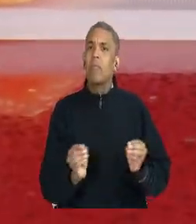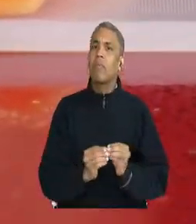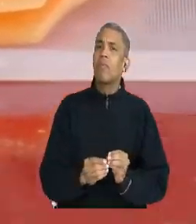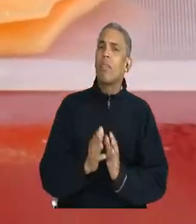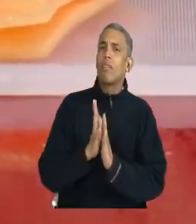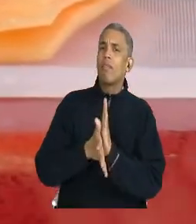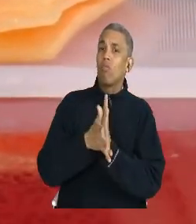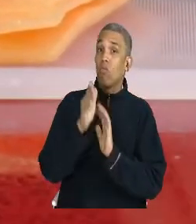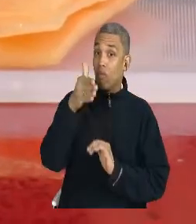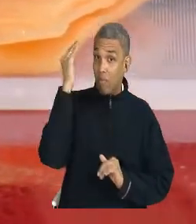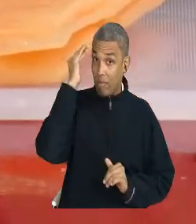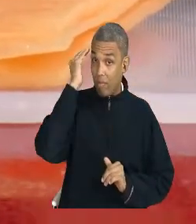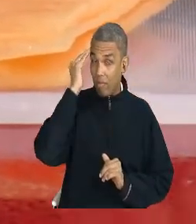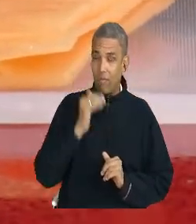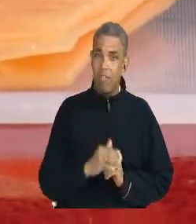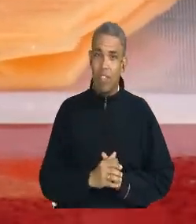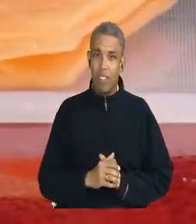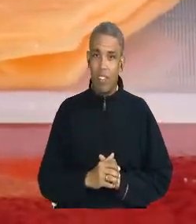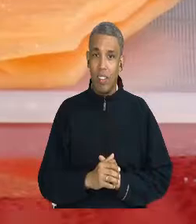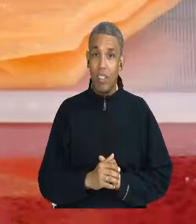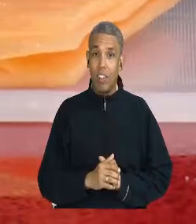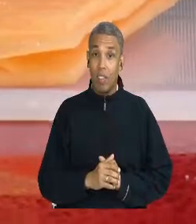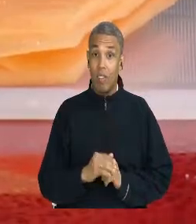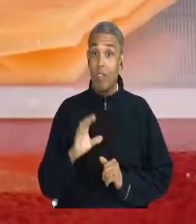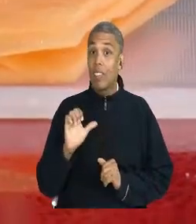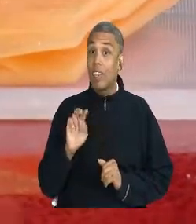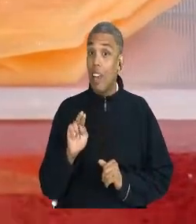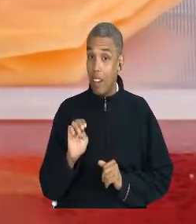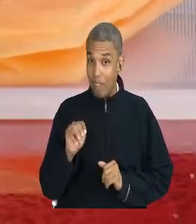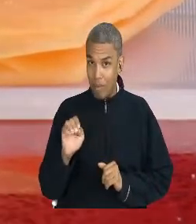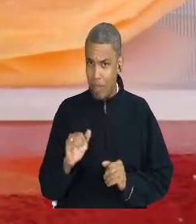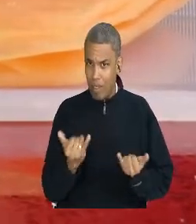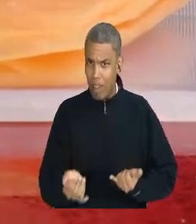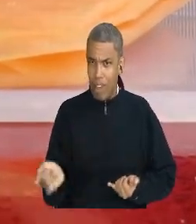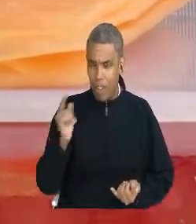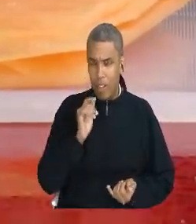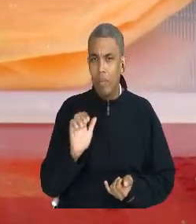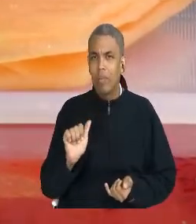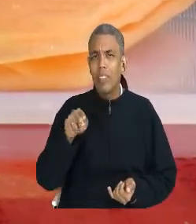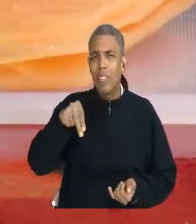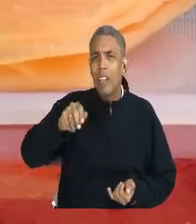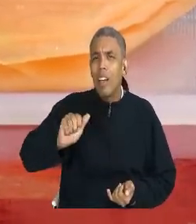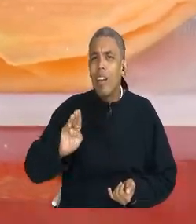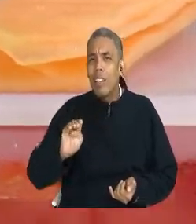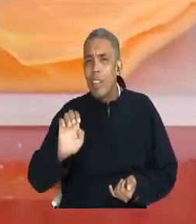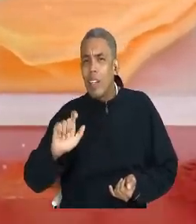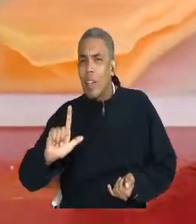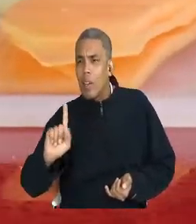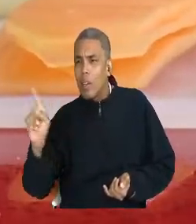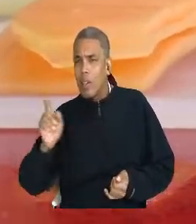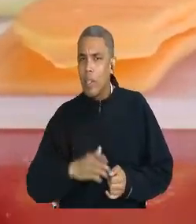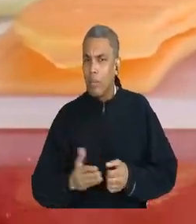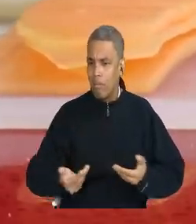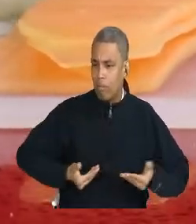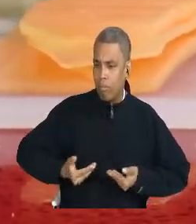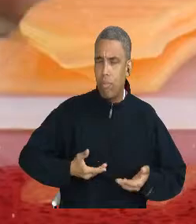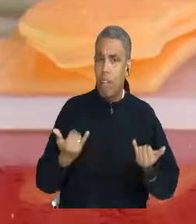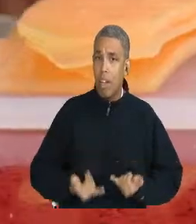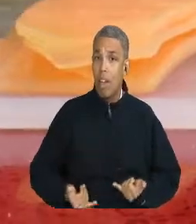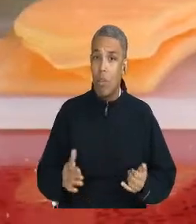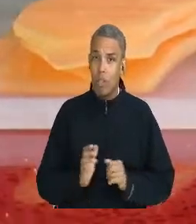concurso, caramba, con, gracias y al patrocinio de Anabel Country, Anabel en Country, perdón, estamos precisamente sorteando